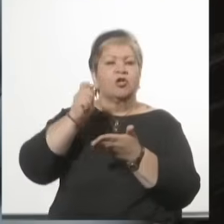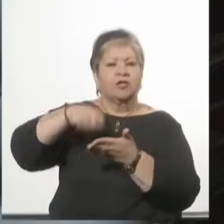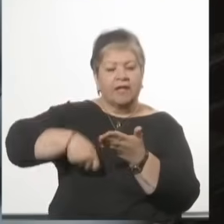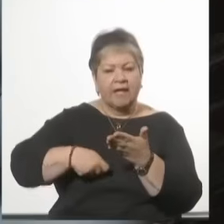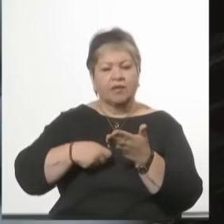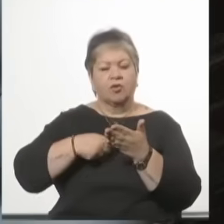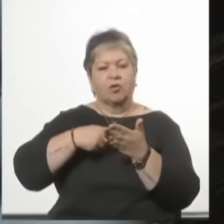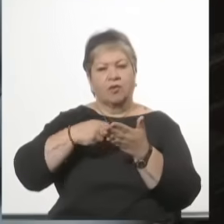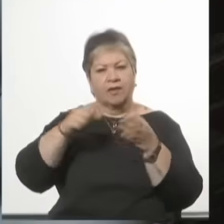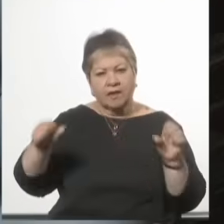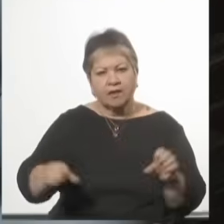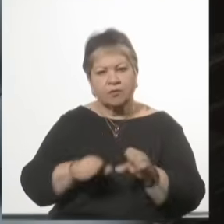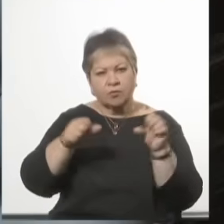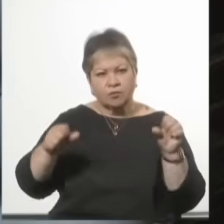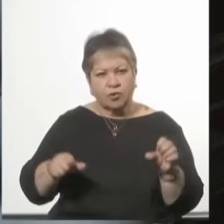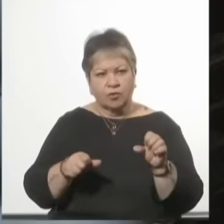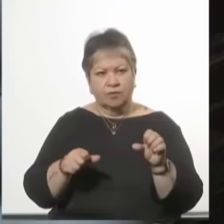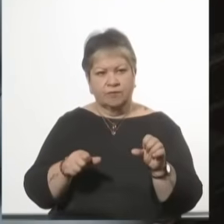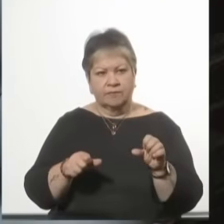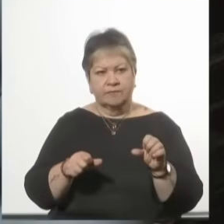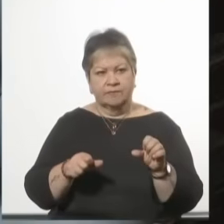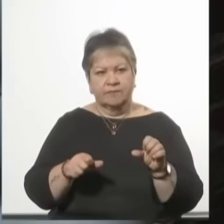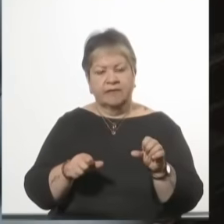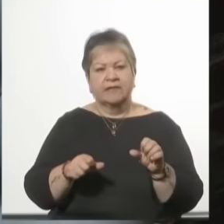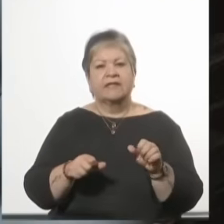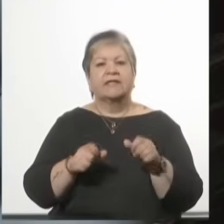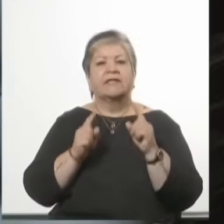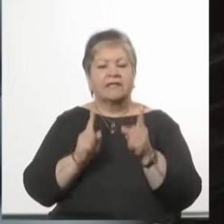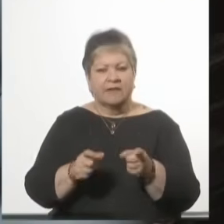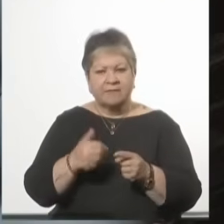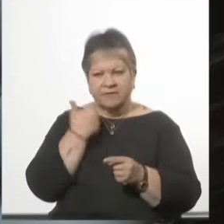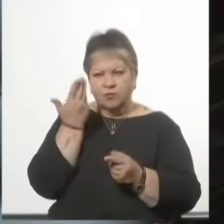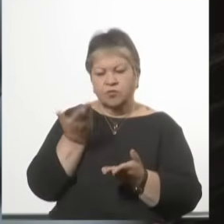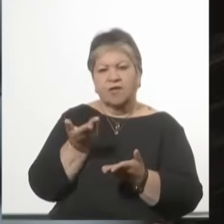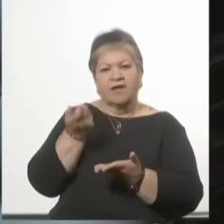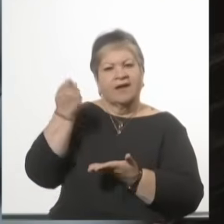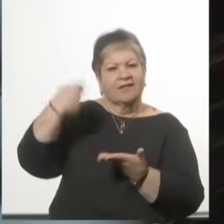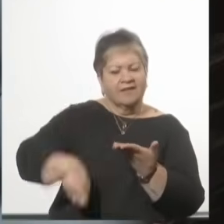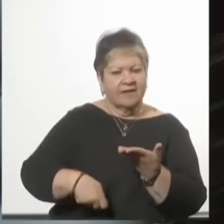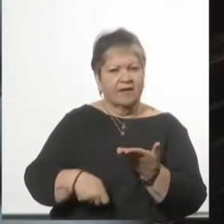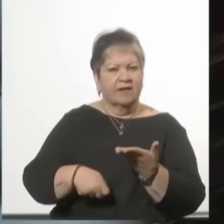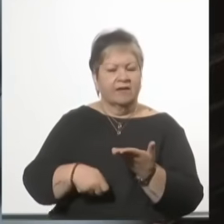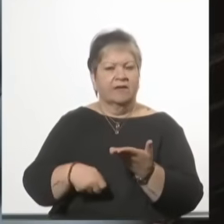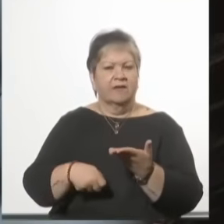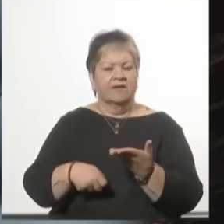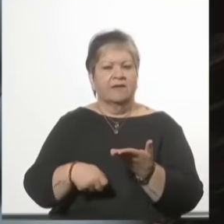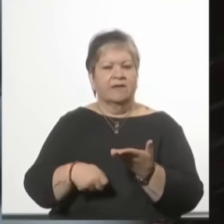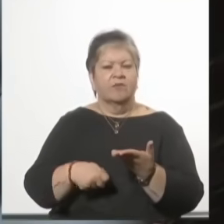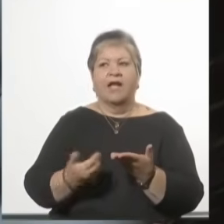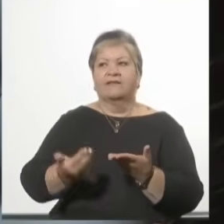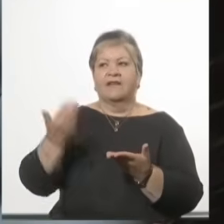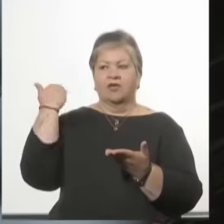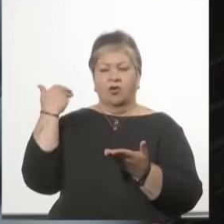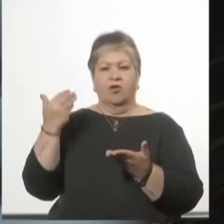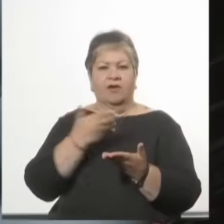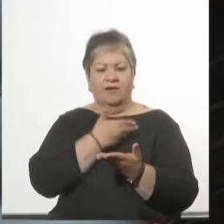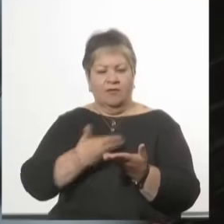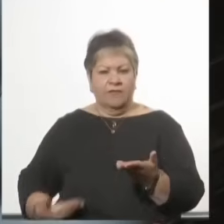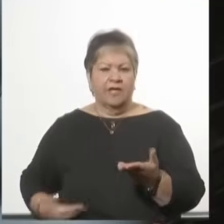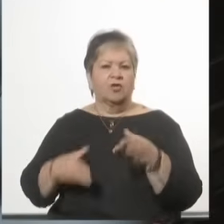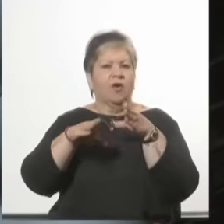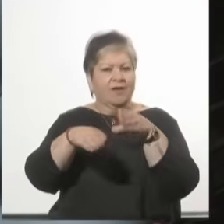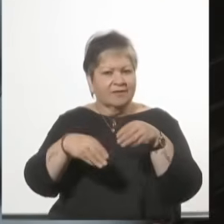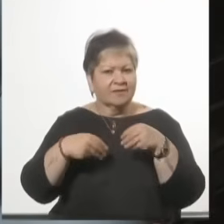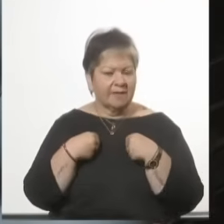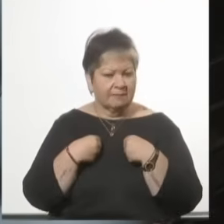muy especialmente el afer de la vergonzosa garantía de fiel cumplimiento aceptada por la anterior administración, constituye